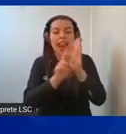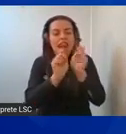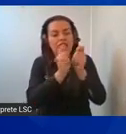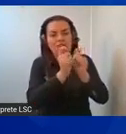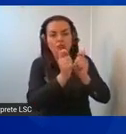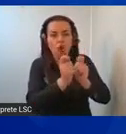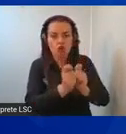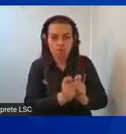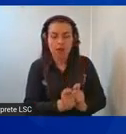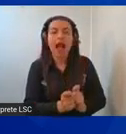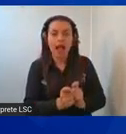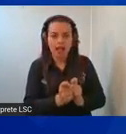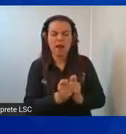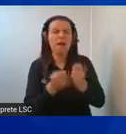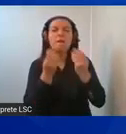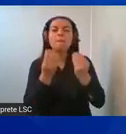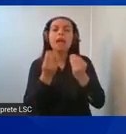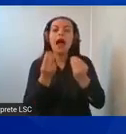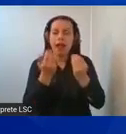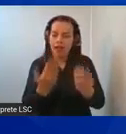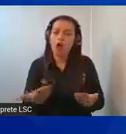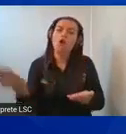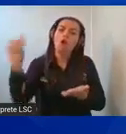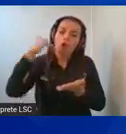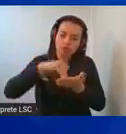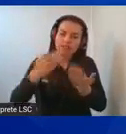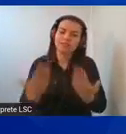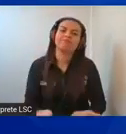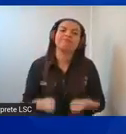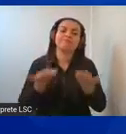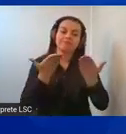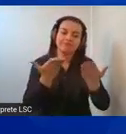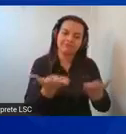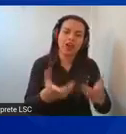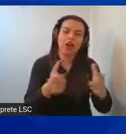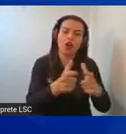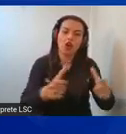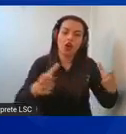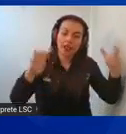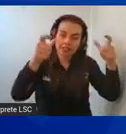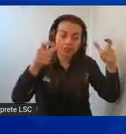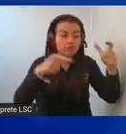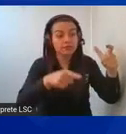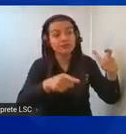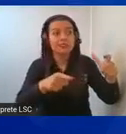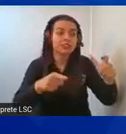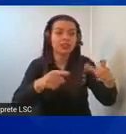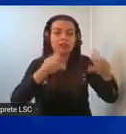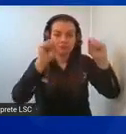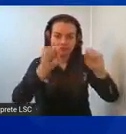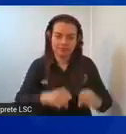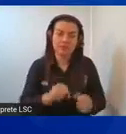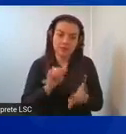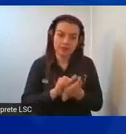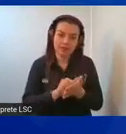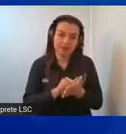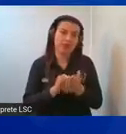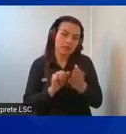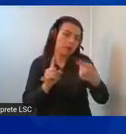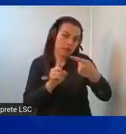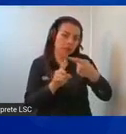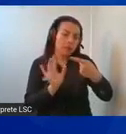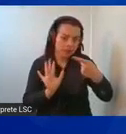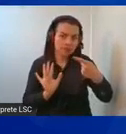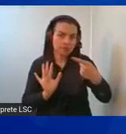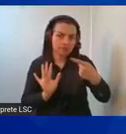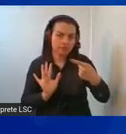presentárselo nuevamente tanto al Congreso de la República para que las defina. Eso tal vez sería un camino para